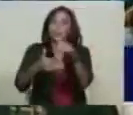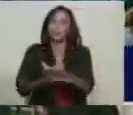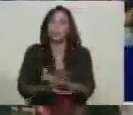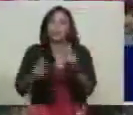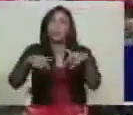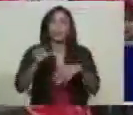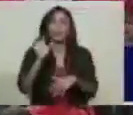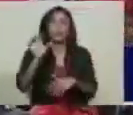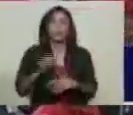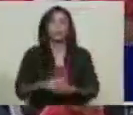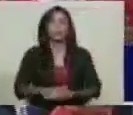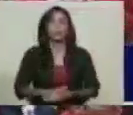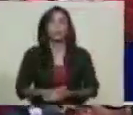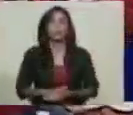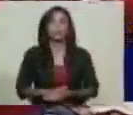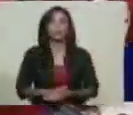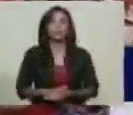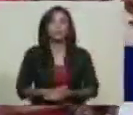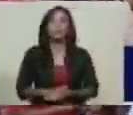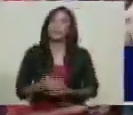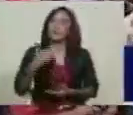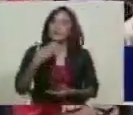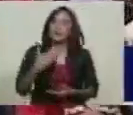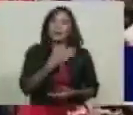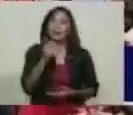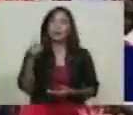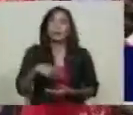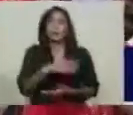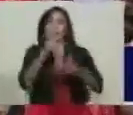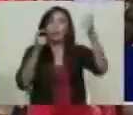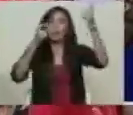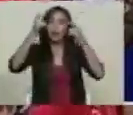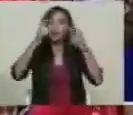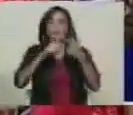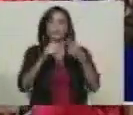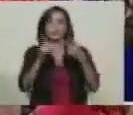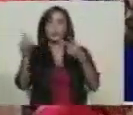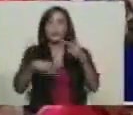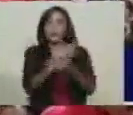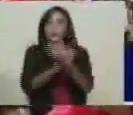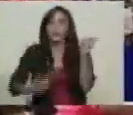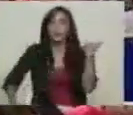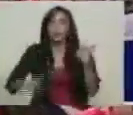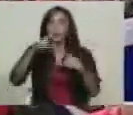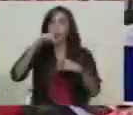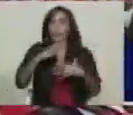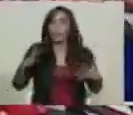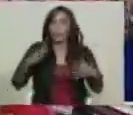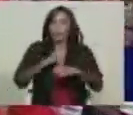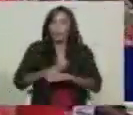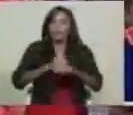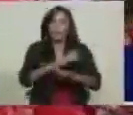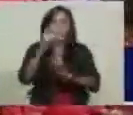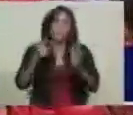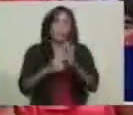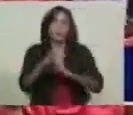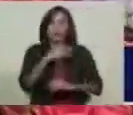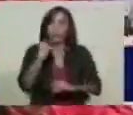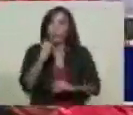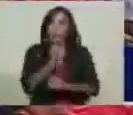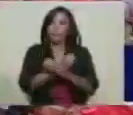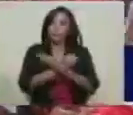nuestro partido. Agradecemos eternamente al comandante Chávez y a usted, presidente, por confiar en la juventud y por